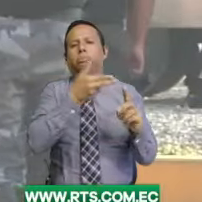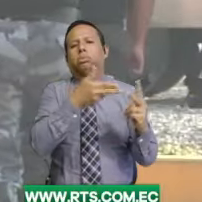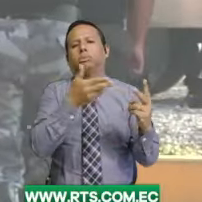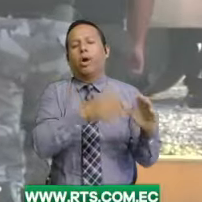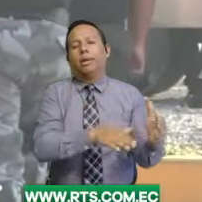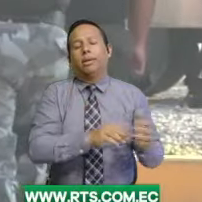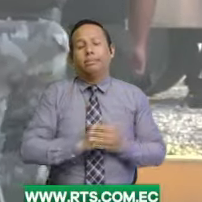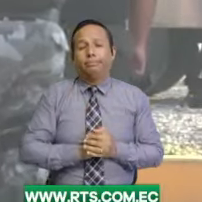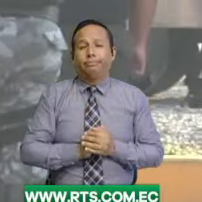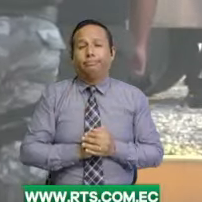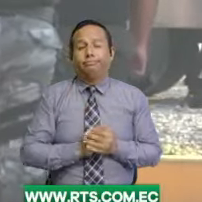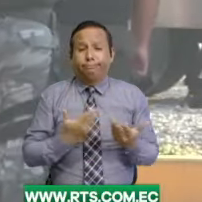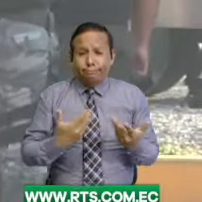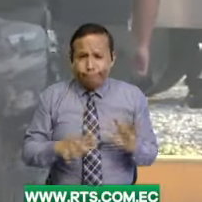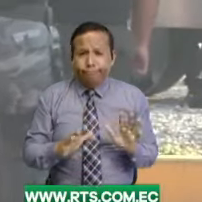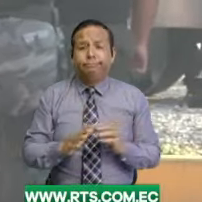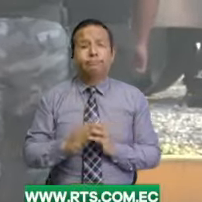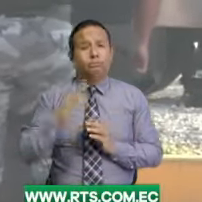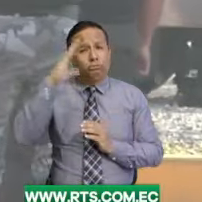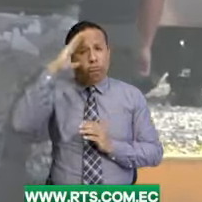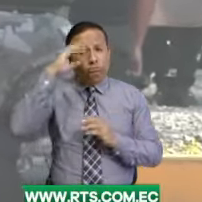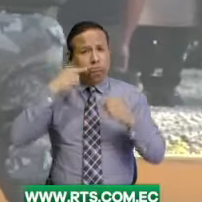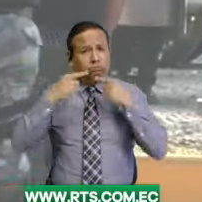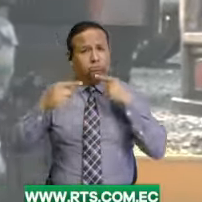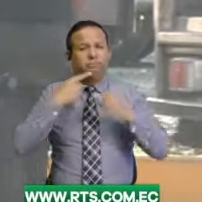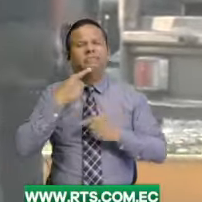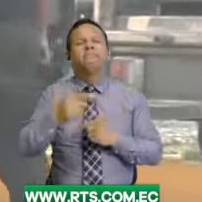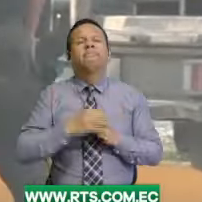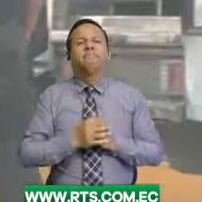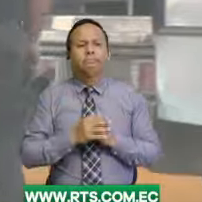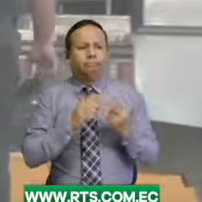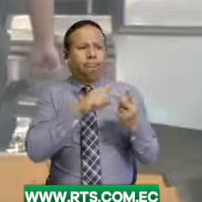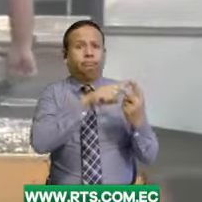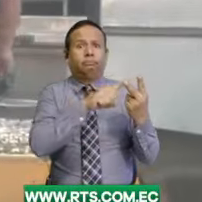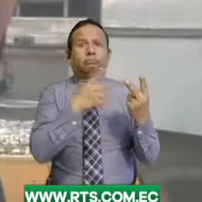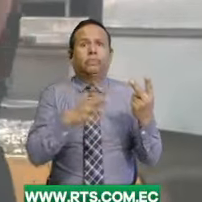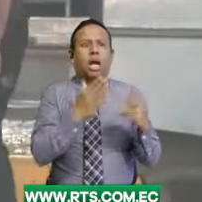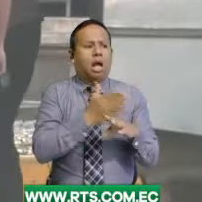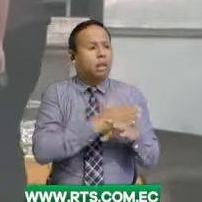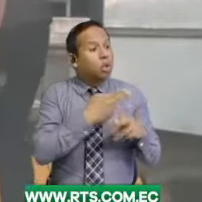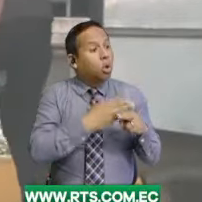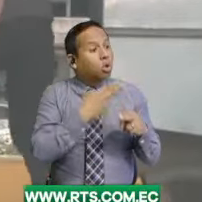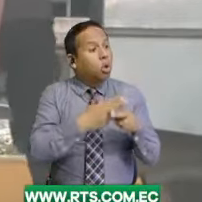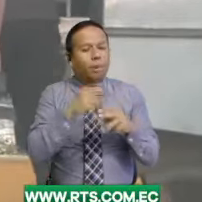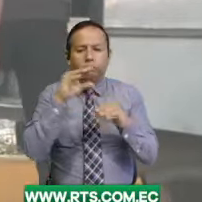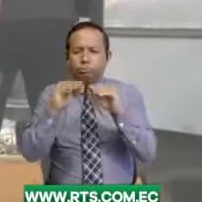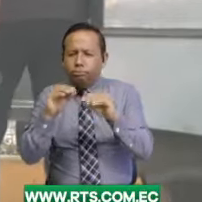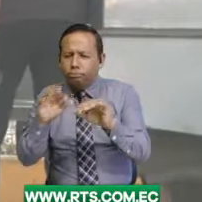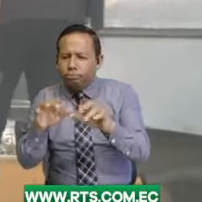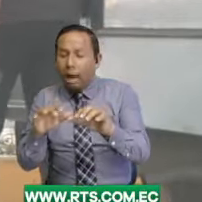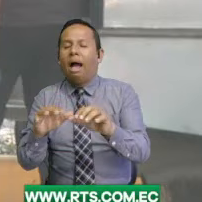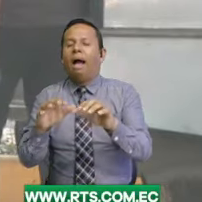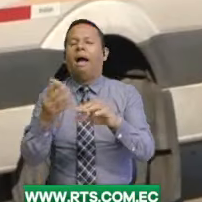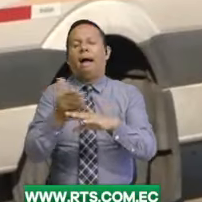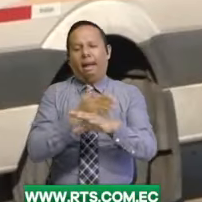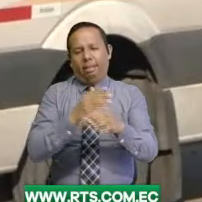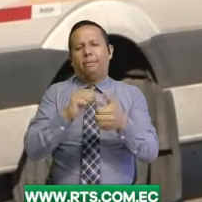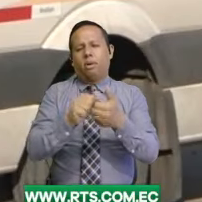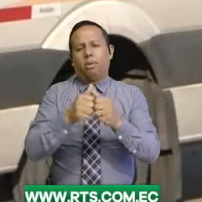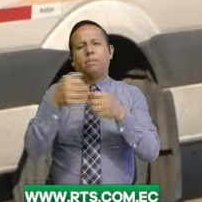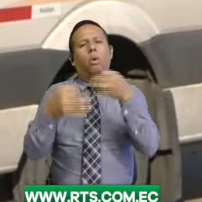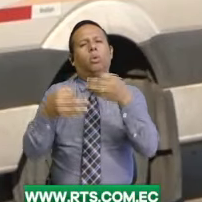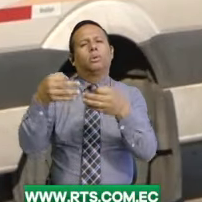Las víctimas a la cual hace referencia el jefe policial registraban antecedentes por tráfico de sustancias sujetas a fiscalización. En